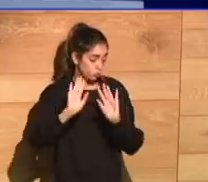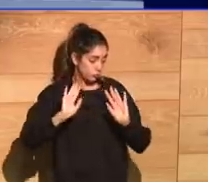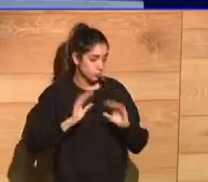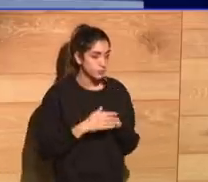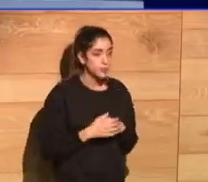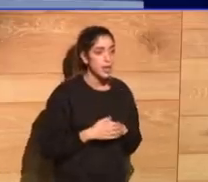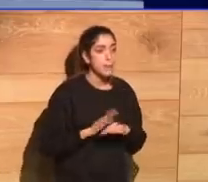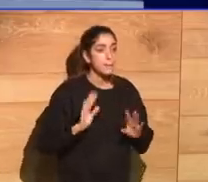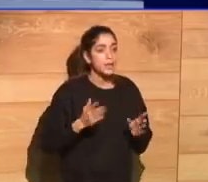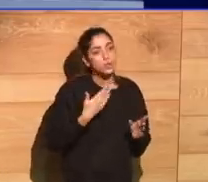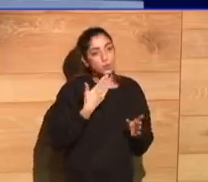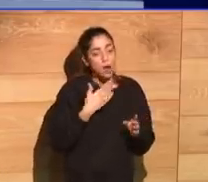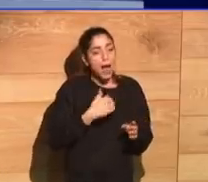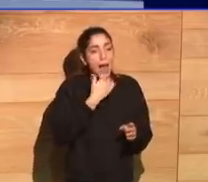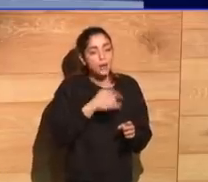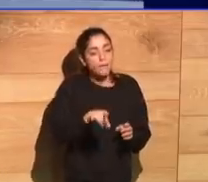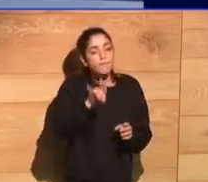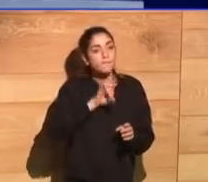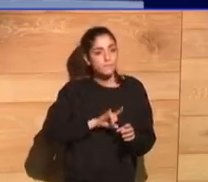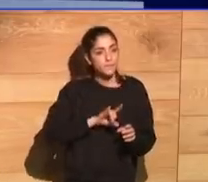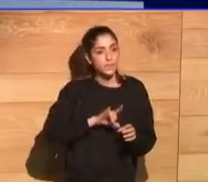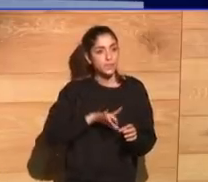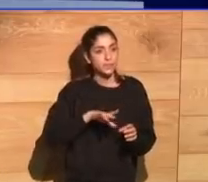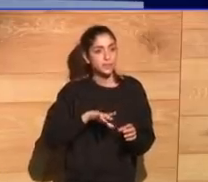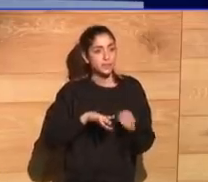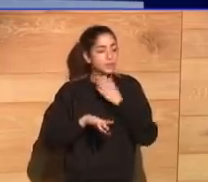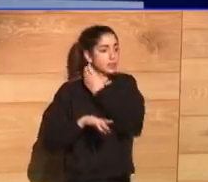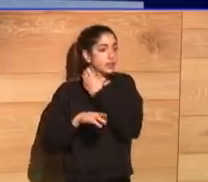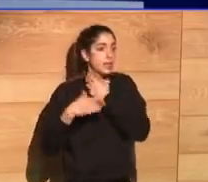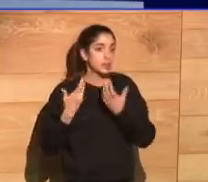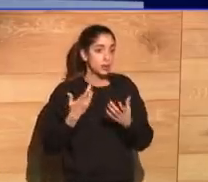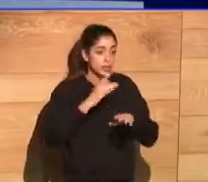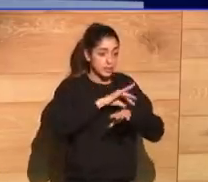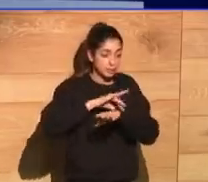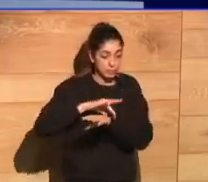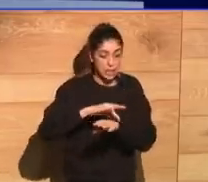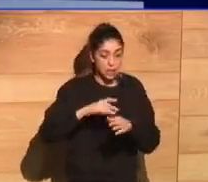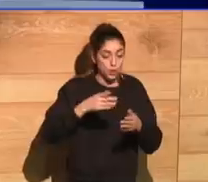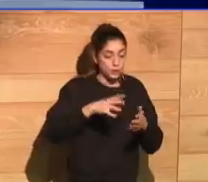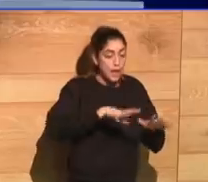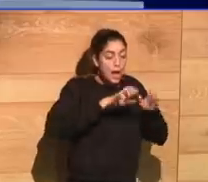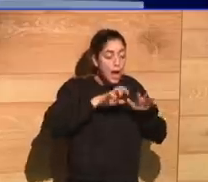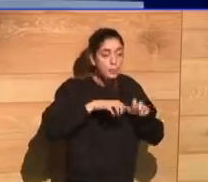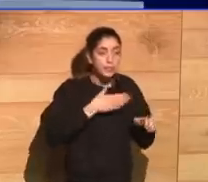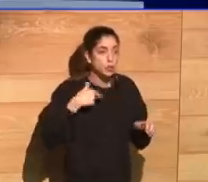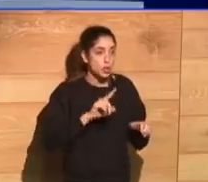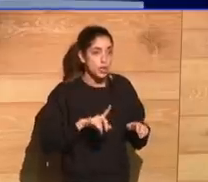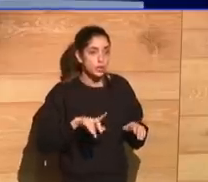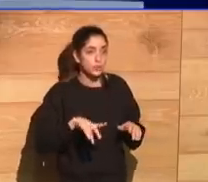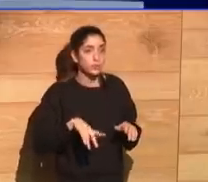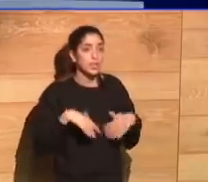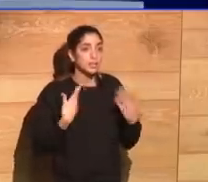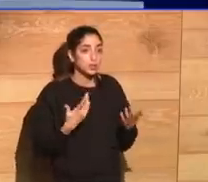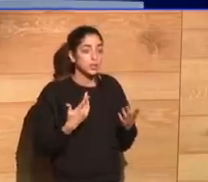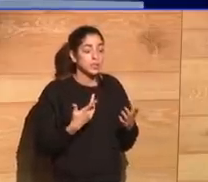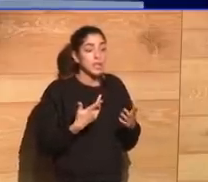presencia magnética y poderosísima. Es decir, él hace eso porque no se quiere aprender los guiones. Sí, muchas veces ni siquiera se los leía antes de empezar a rodar. Sí, era un